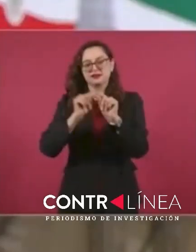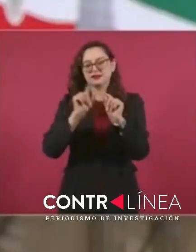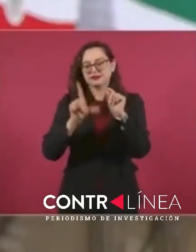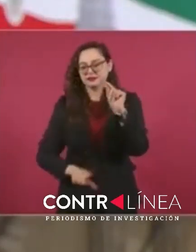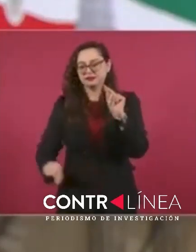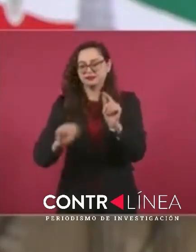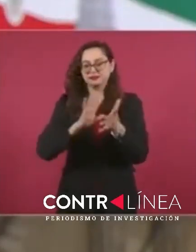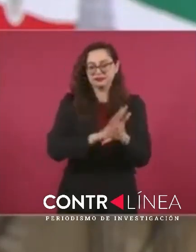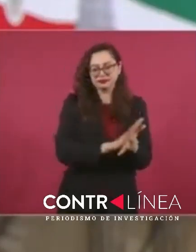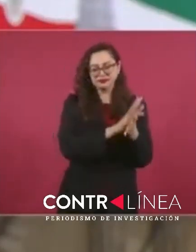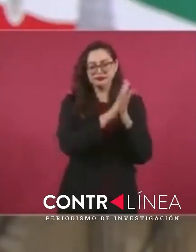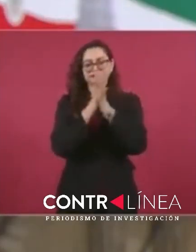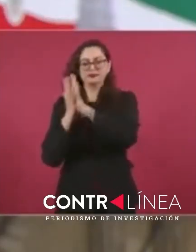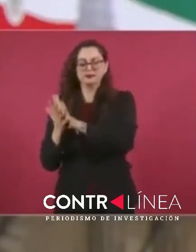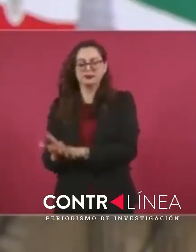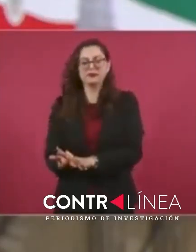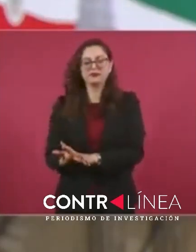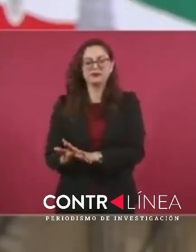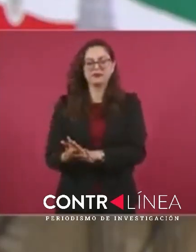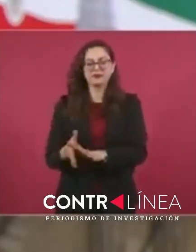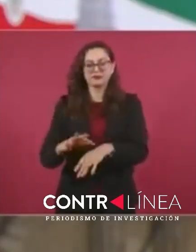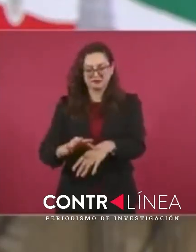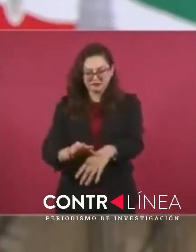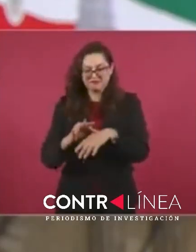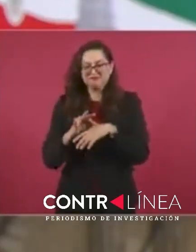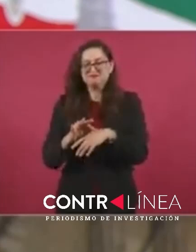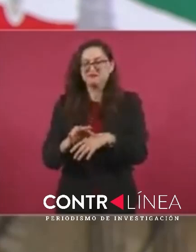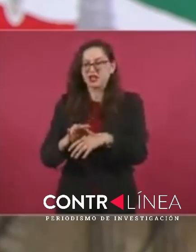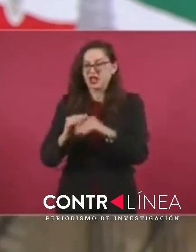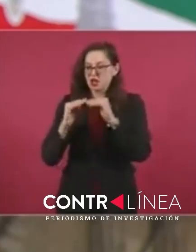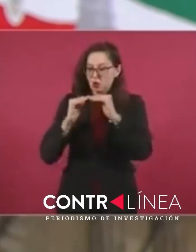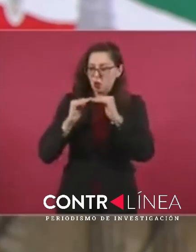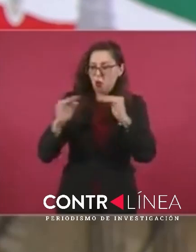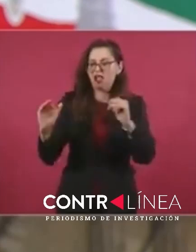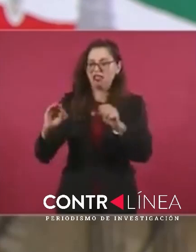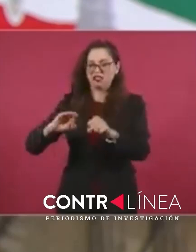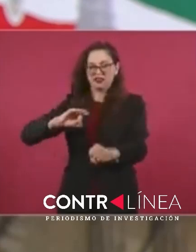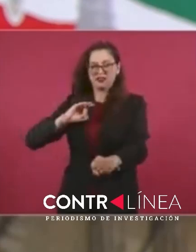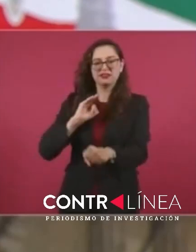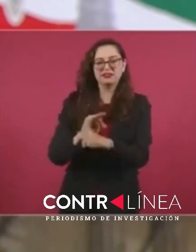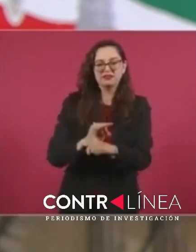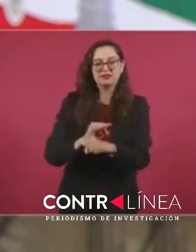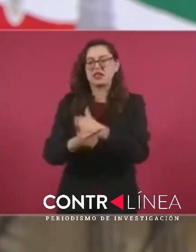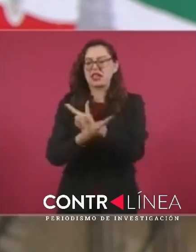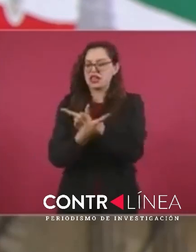y auténtica defensora de la igualdad, de la